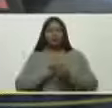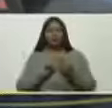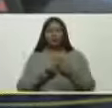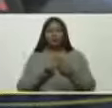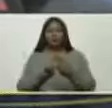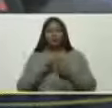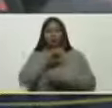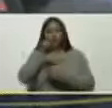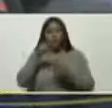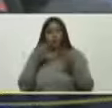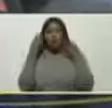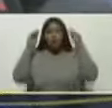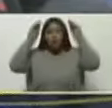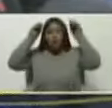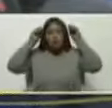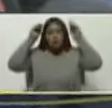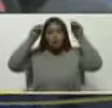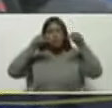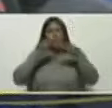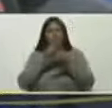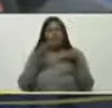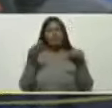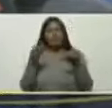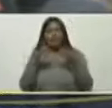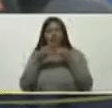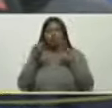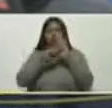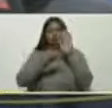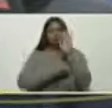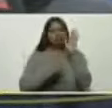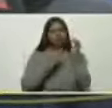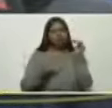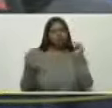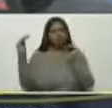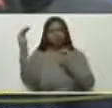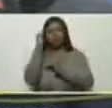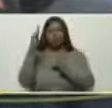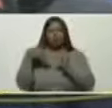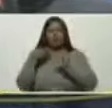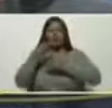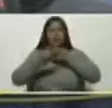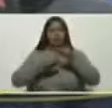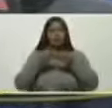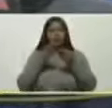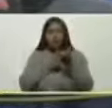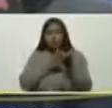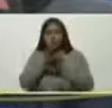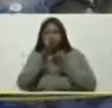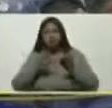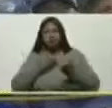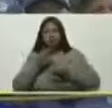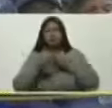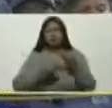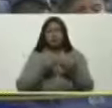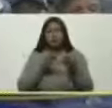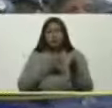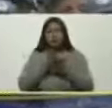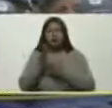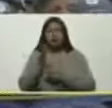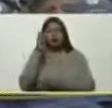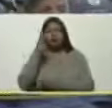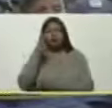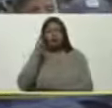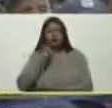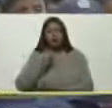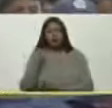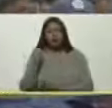que ustedes se formen en toda la magnitud, en toda la trayectoria de la carrera policial.